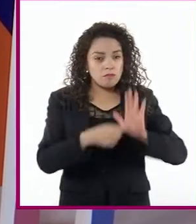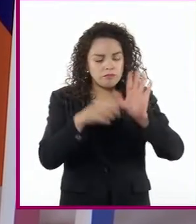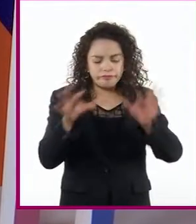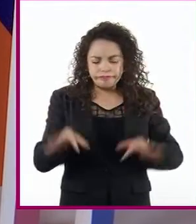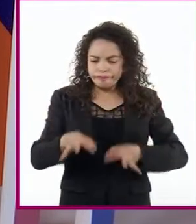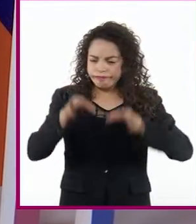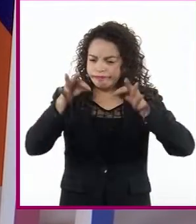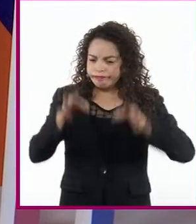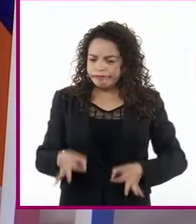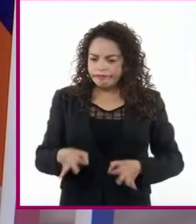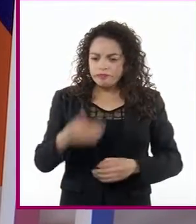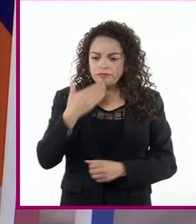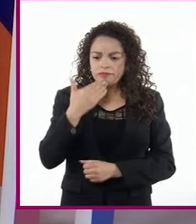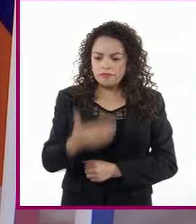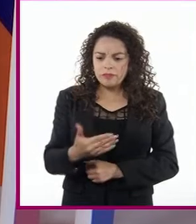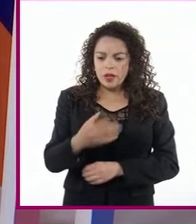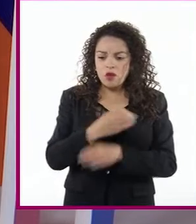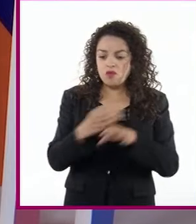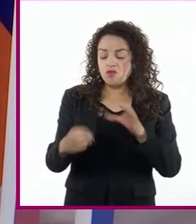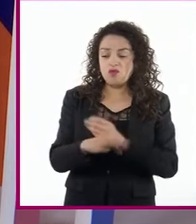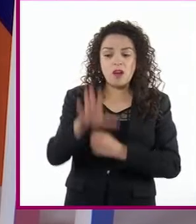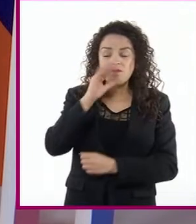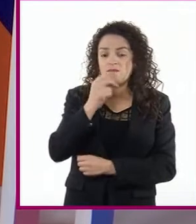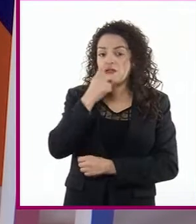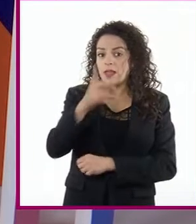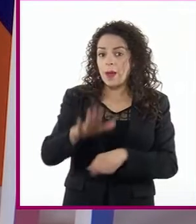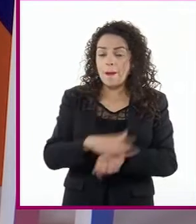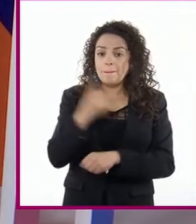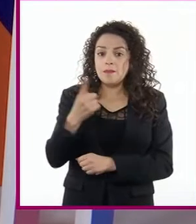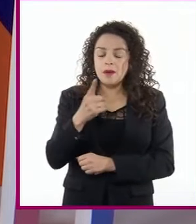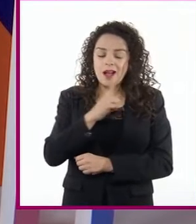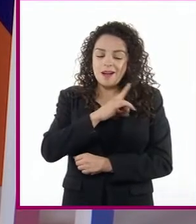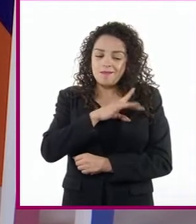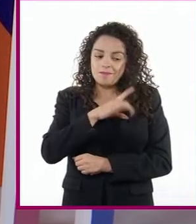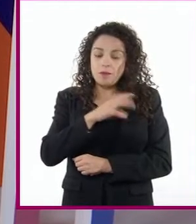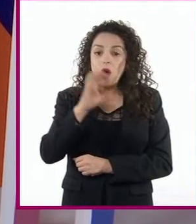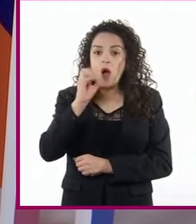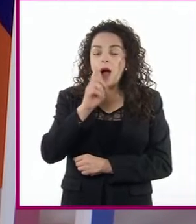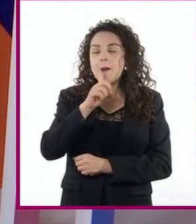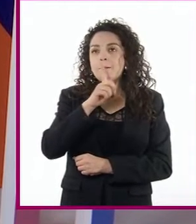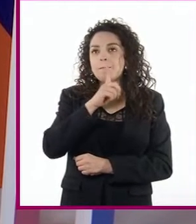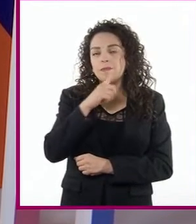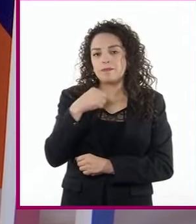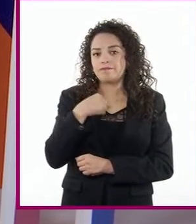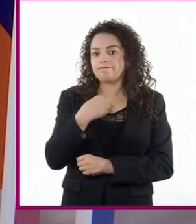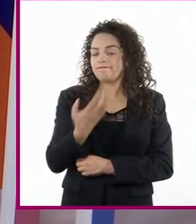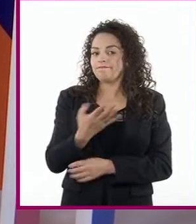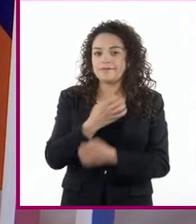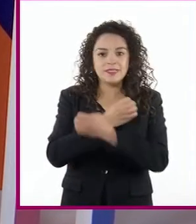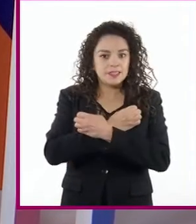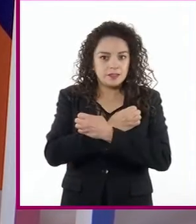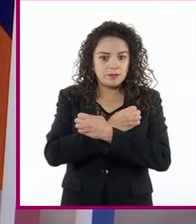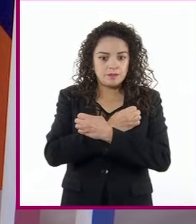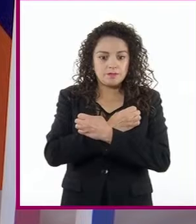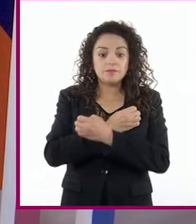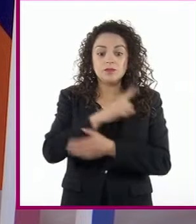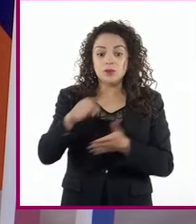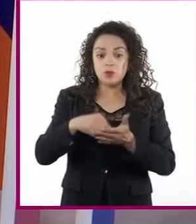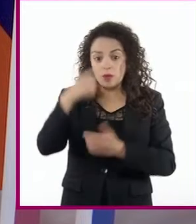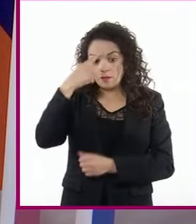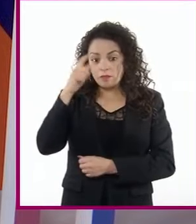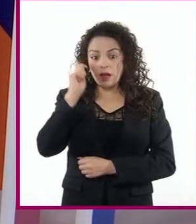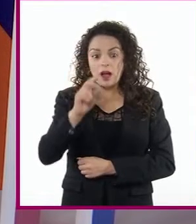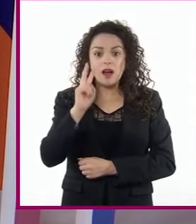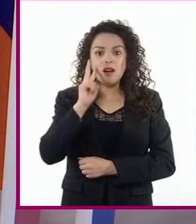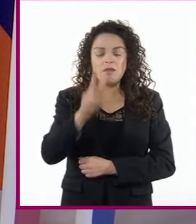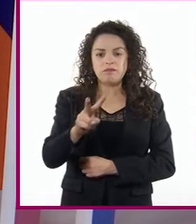puede decirse por temor o prudencia. Un lugar para mostrar heridas, lo injusto o